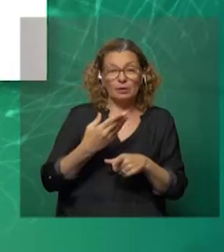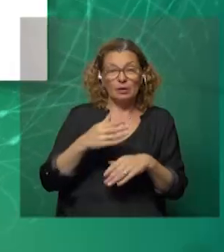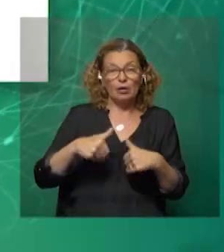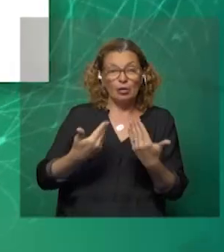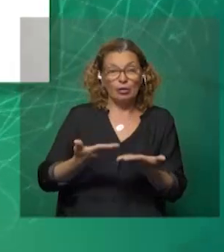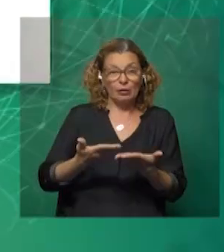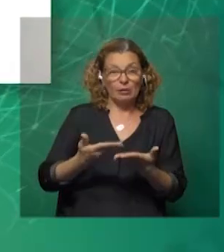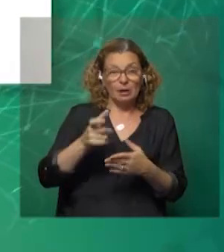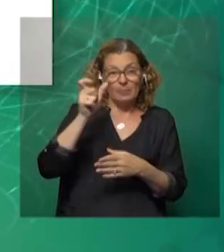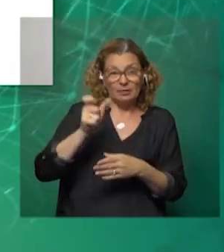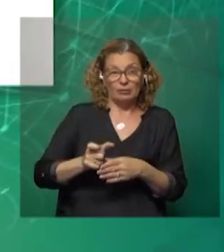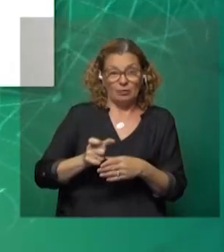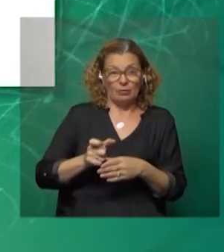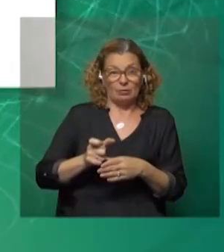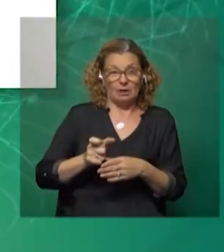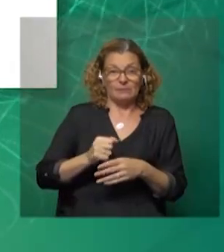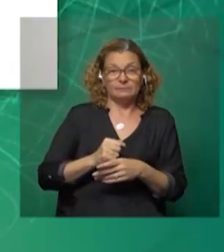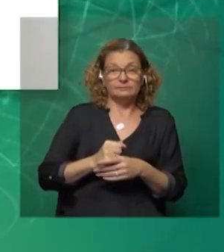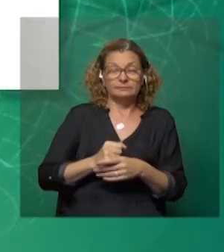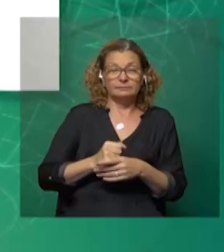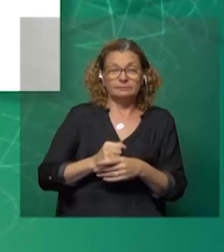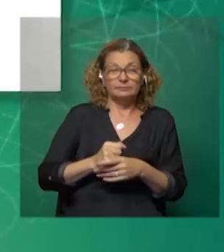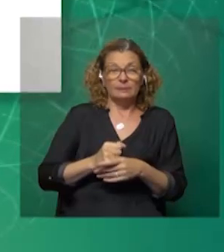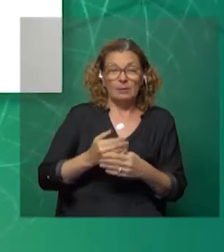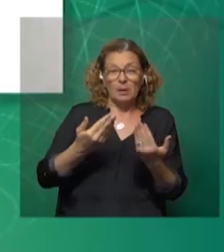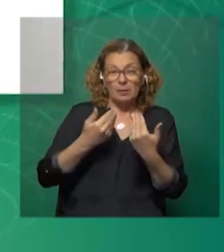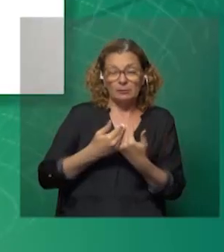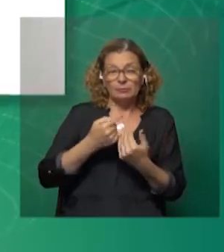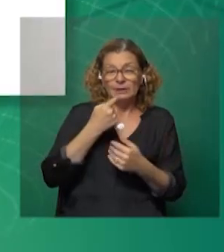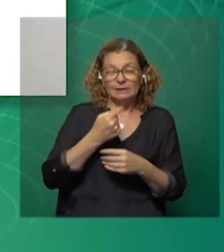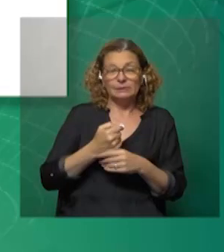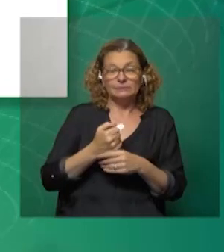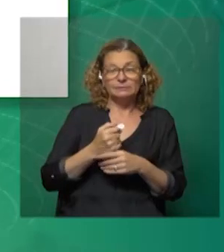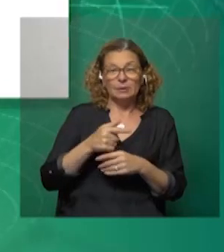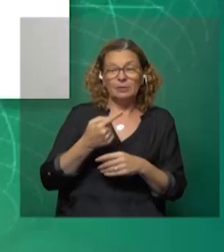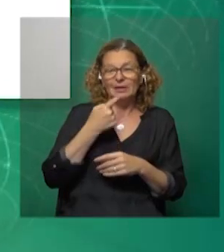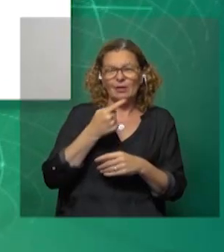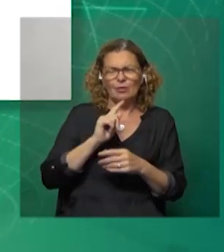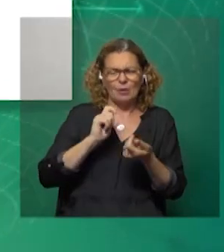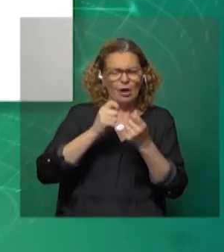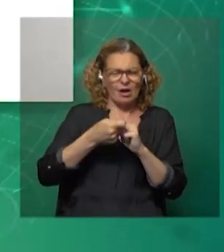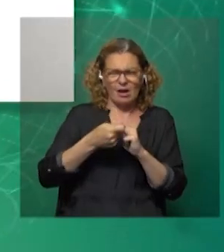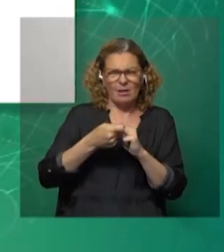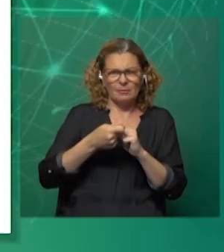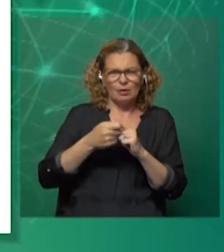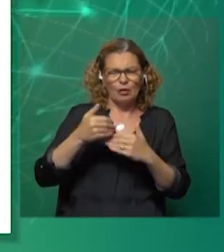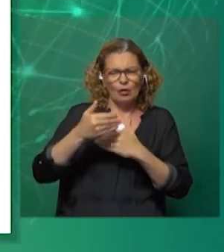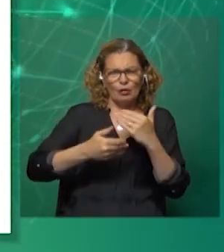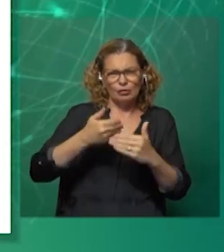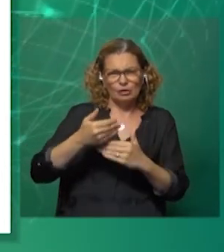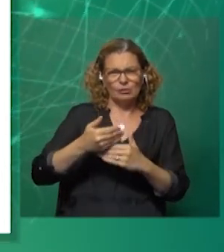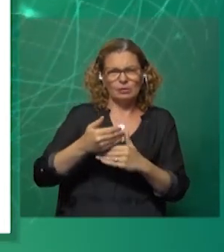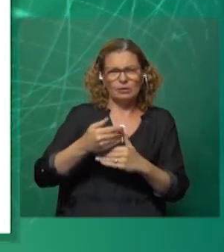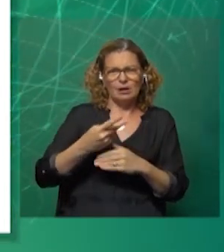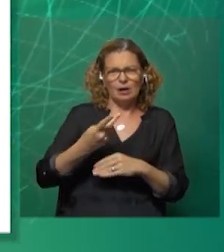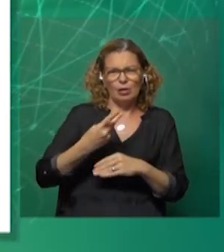aportaron las propias personas sobre los cuales me preguntan expresó y luego rechazó que haya cambios en la continuidad dh